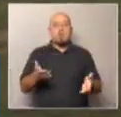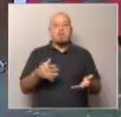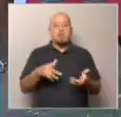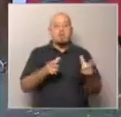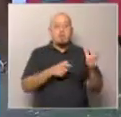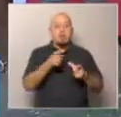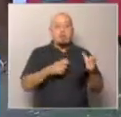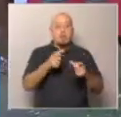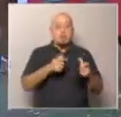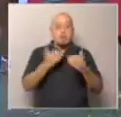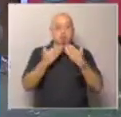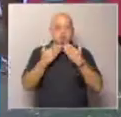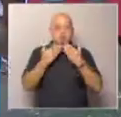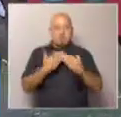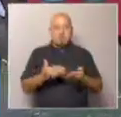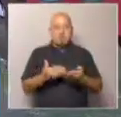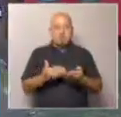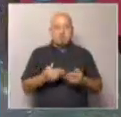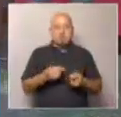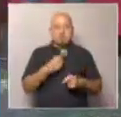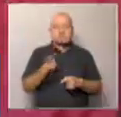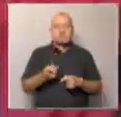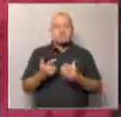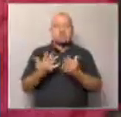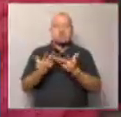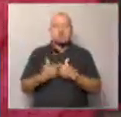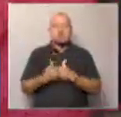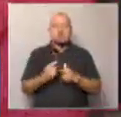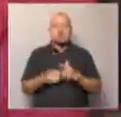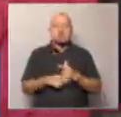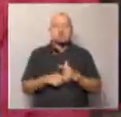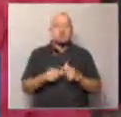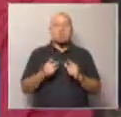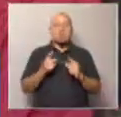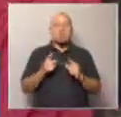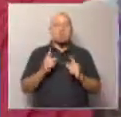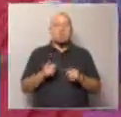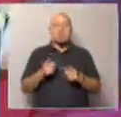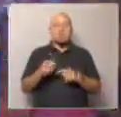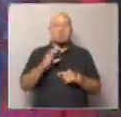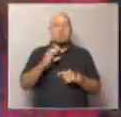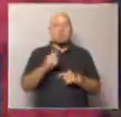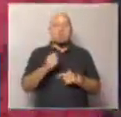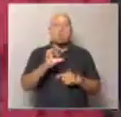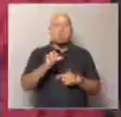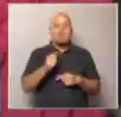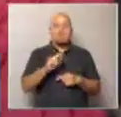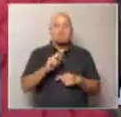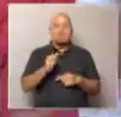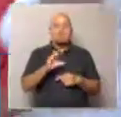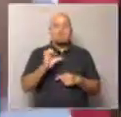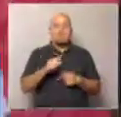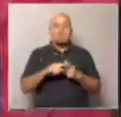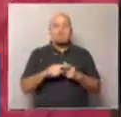Club Rosario agradecen el aporte de otros grupos organizados del barrio. A otra persona que le queremos agradecer es a Casavalle de Pie,